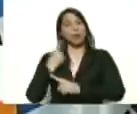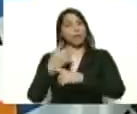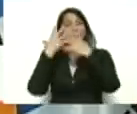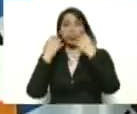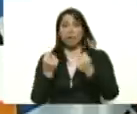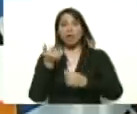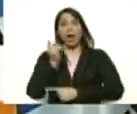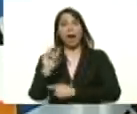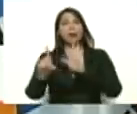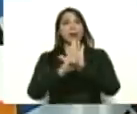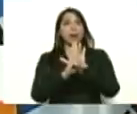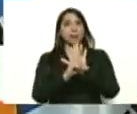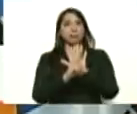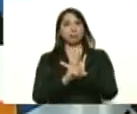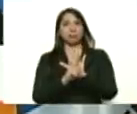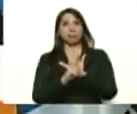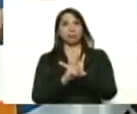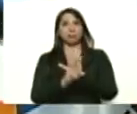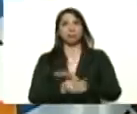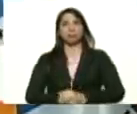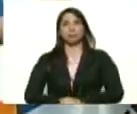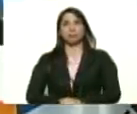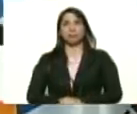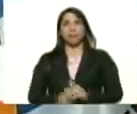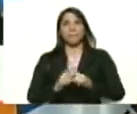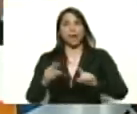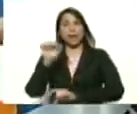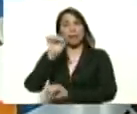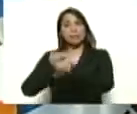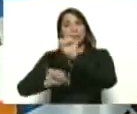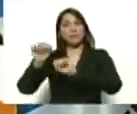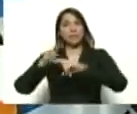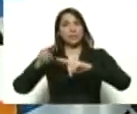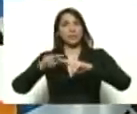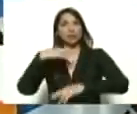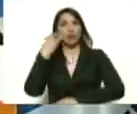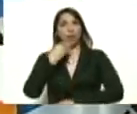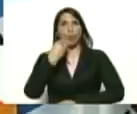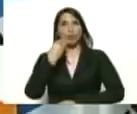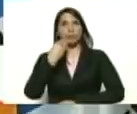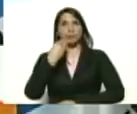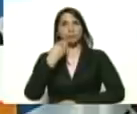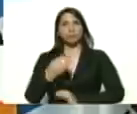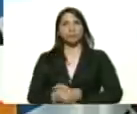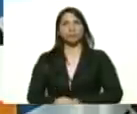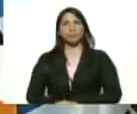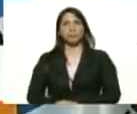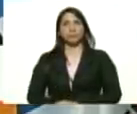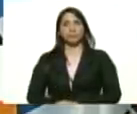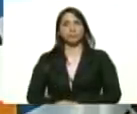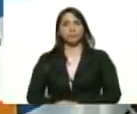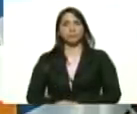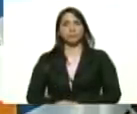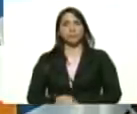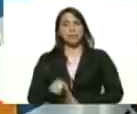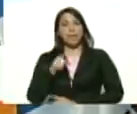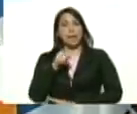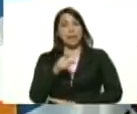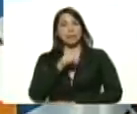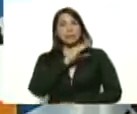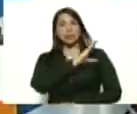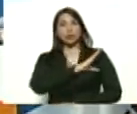una ley orgánica para la defensa de los niños, niñas y adolescentes. Y esto, la comisión